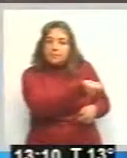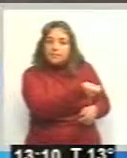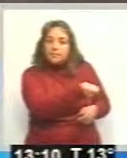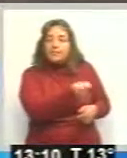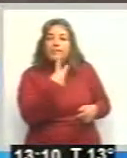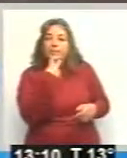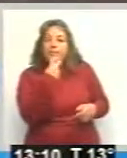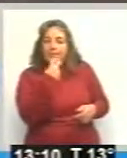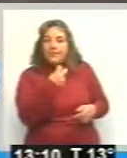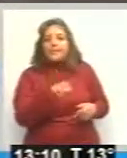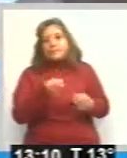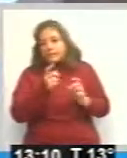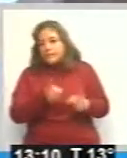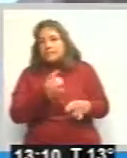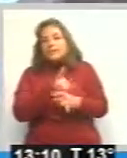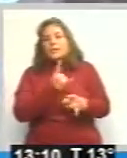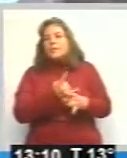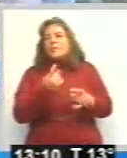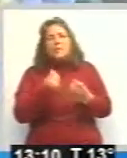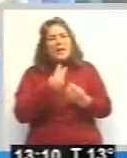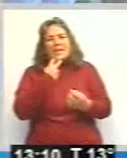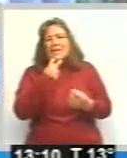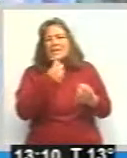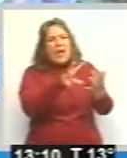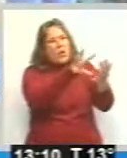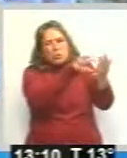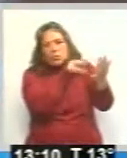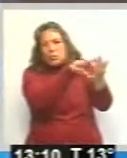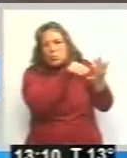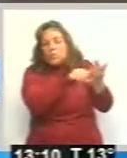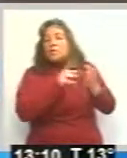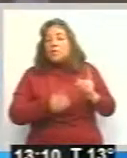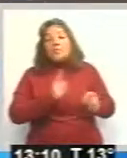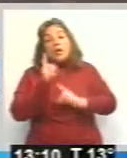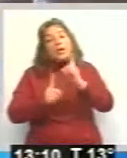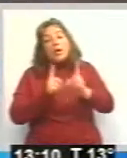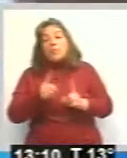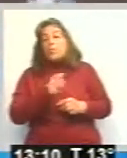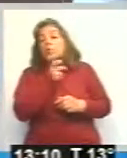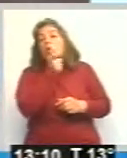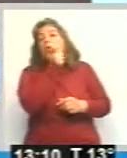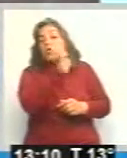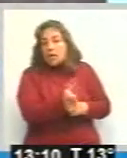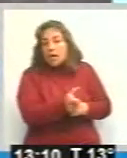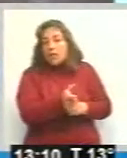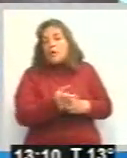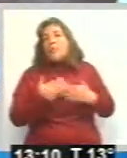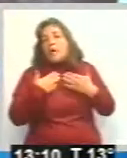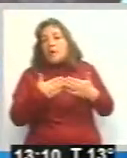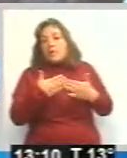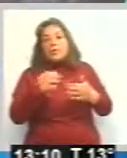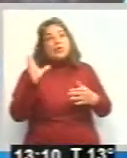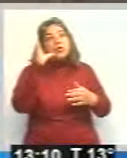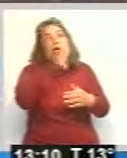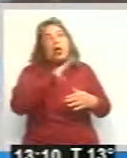caloventores, que comúnmente consumen muchísima electricidad, en los cuales también hay que tener algunas recomendaciones en cuenta a los fines de dejarlo encendido durante toda la noche